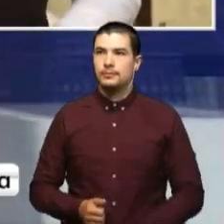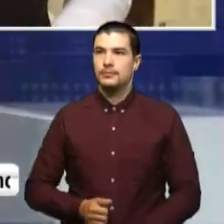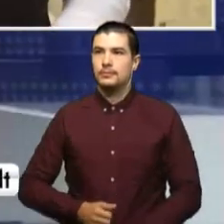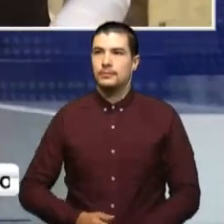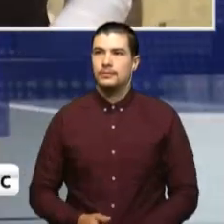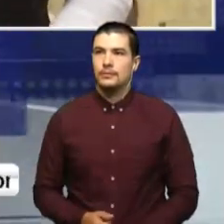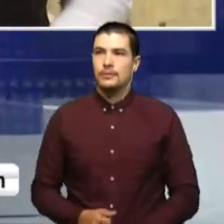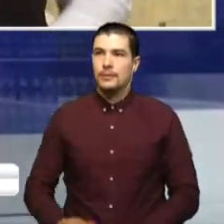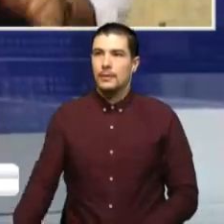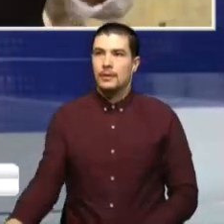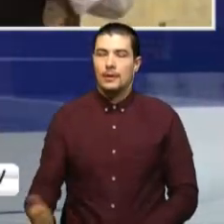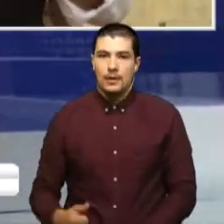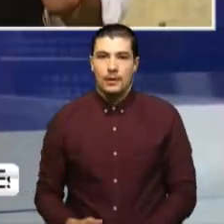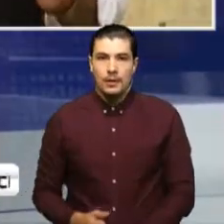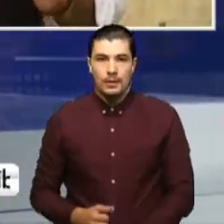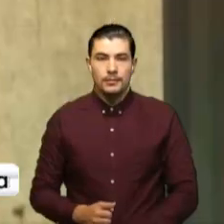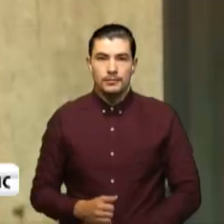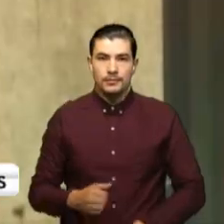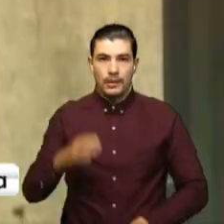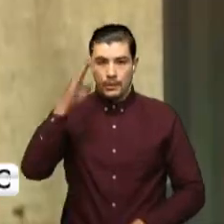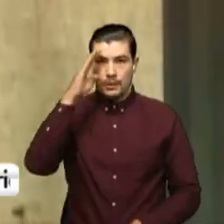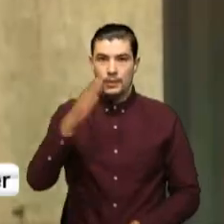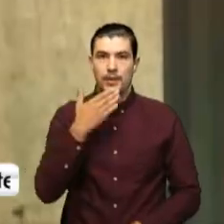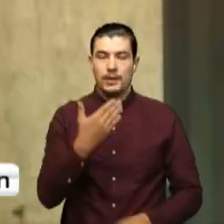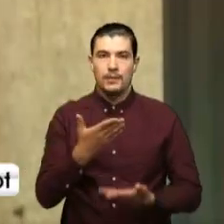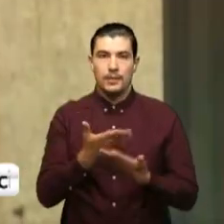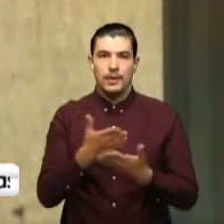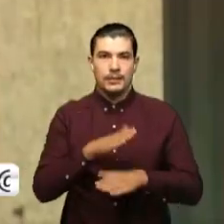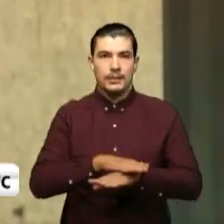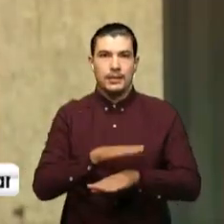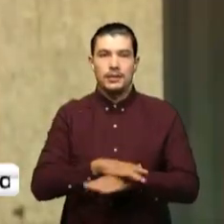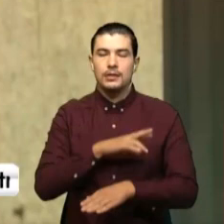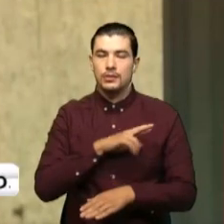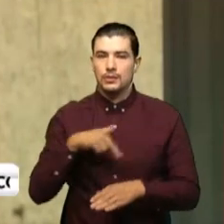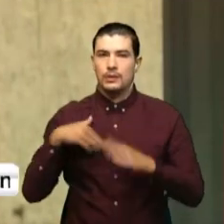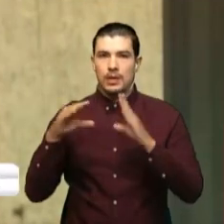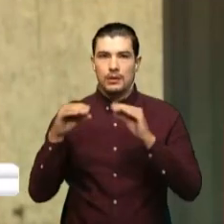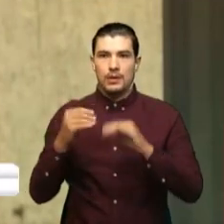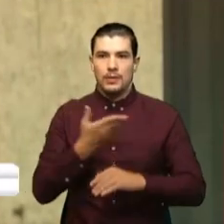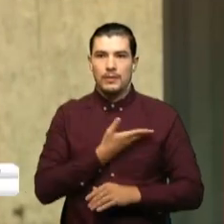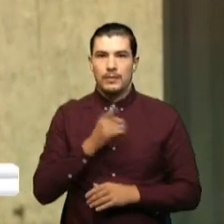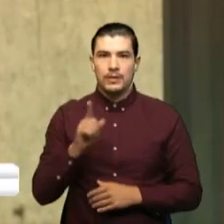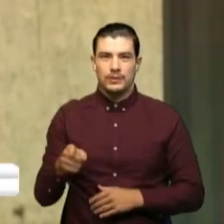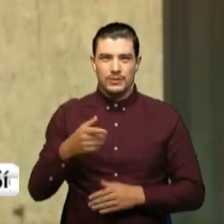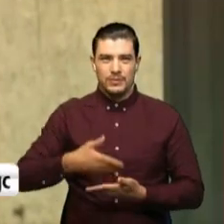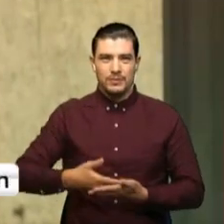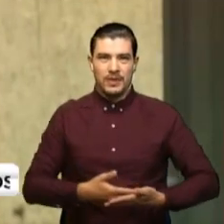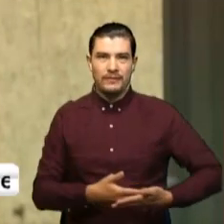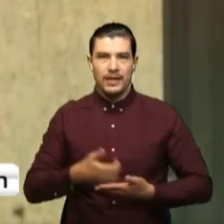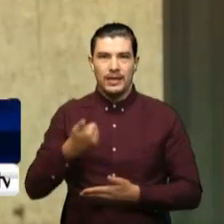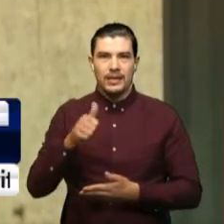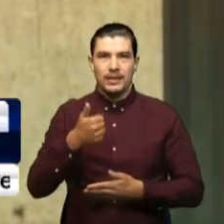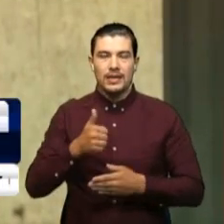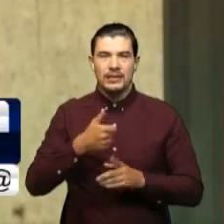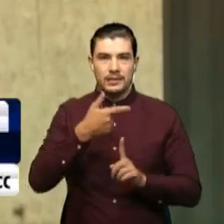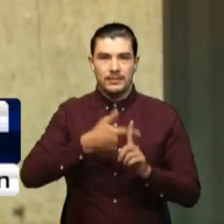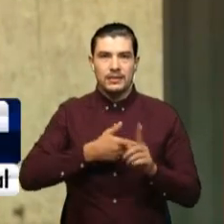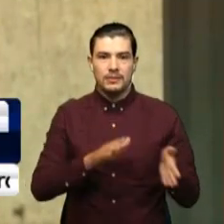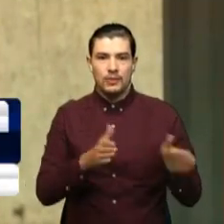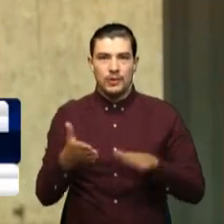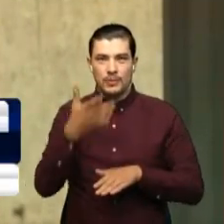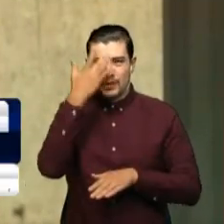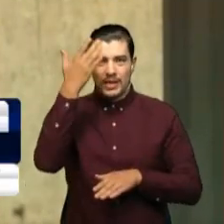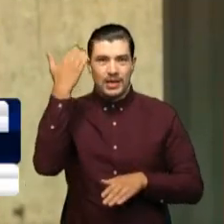hola compañeros buenas tardes hablamos en exclusiva con la mamá de la bebé de 10 meses que murió al parecer por un maltrato